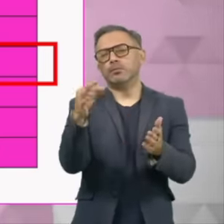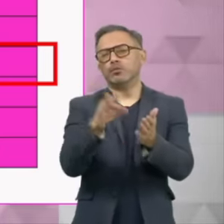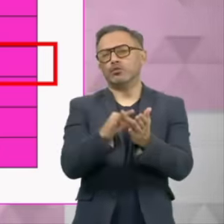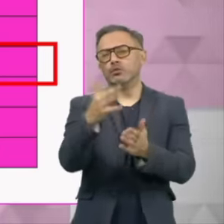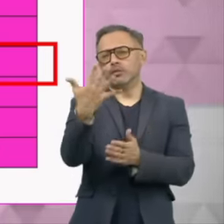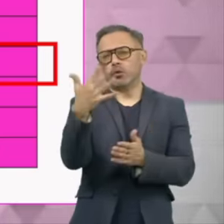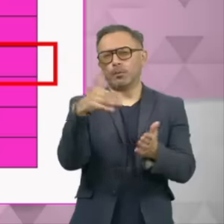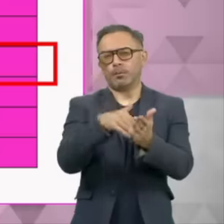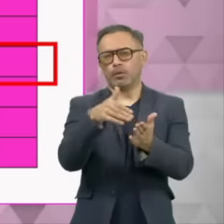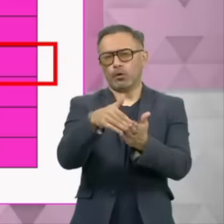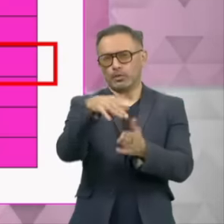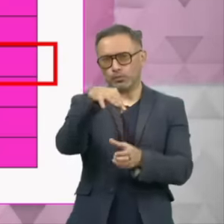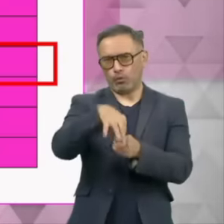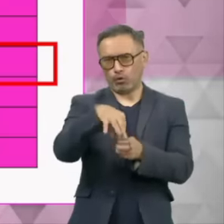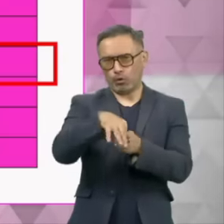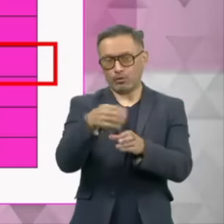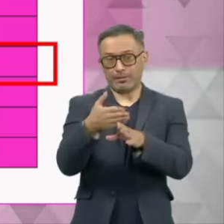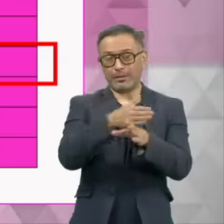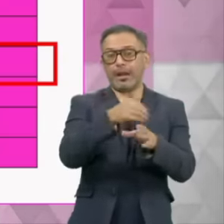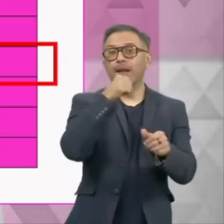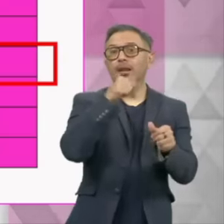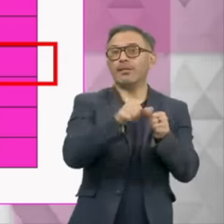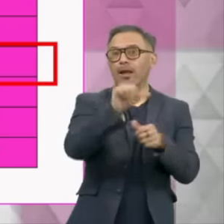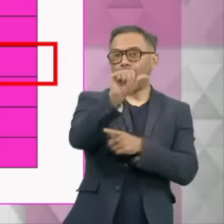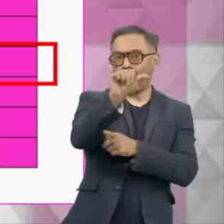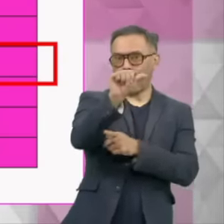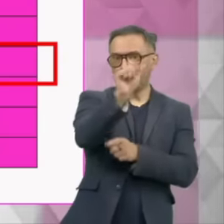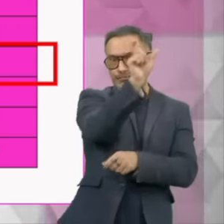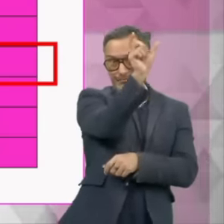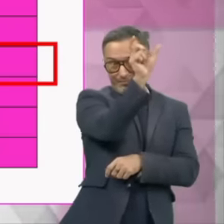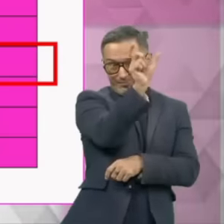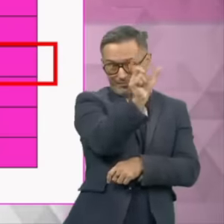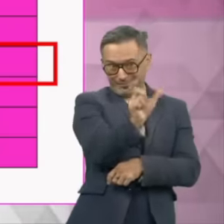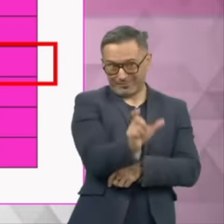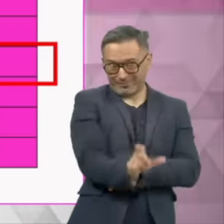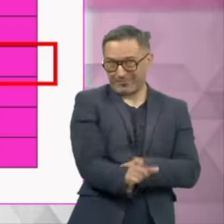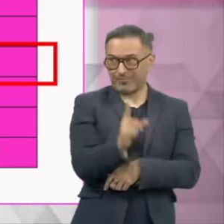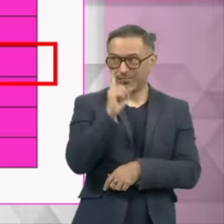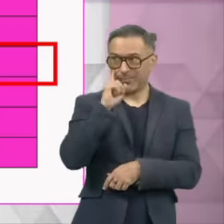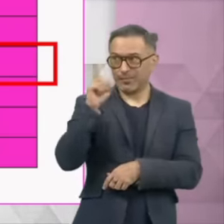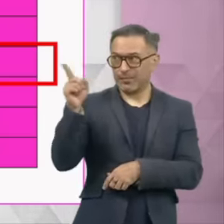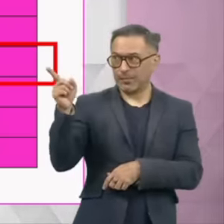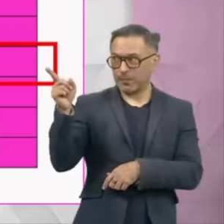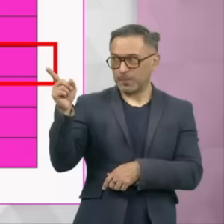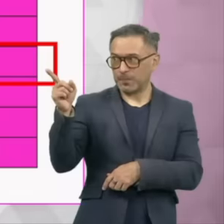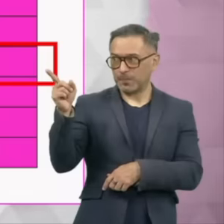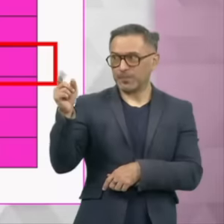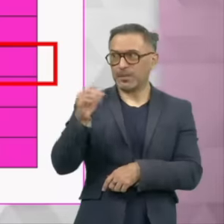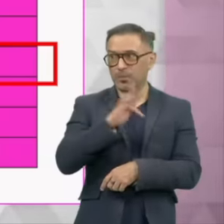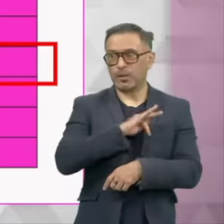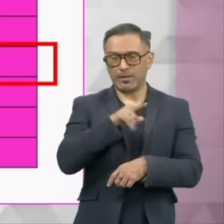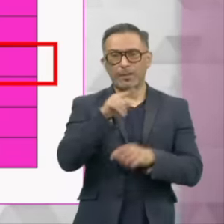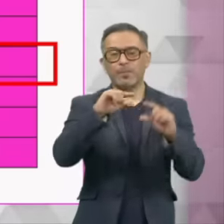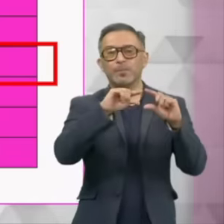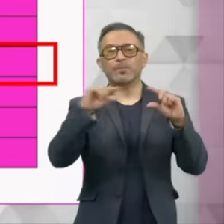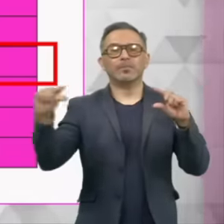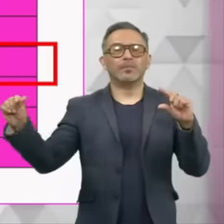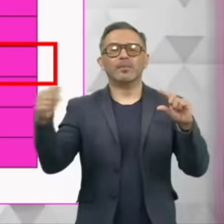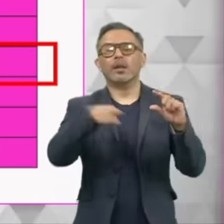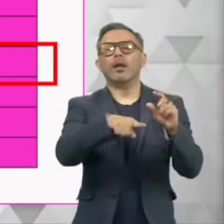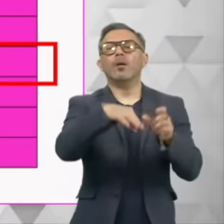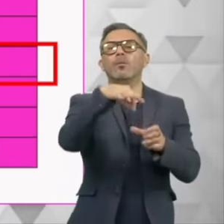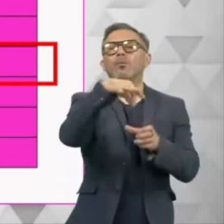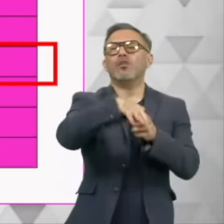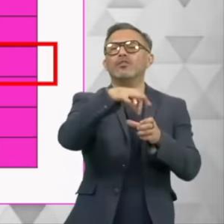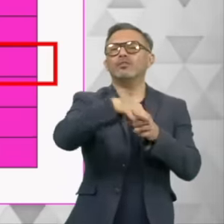que vemos en la columna A, se obtiene el porcentaje correspondiente a su votación nacional